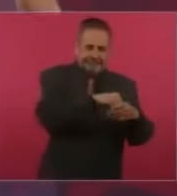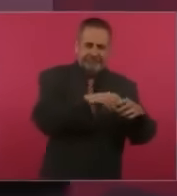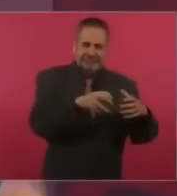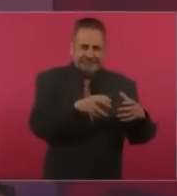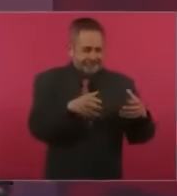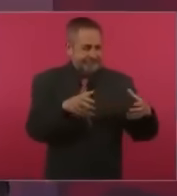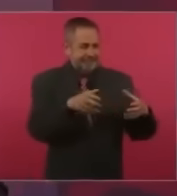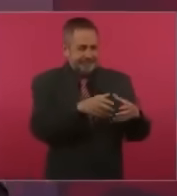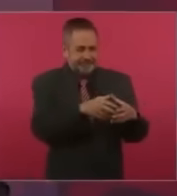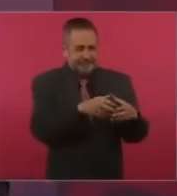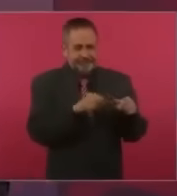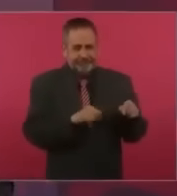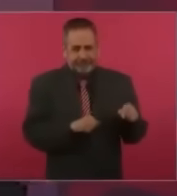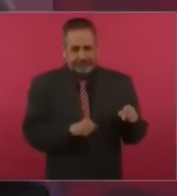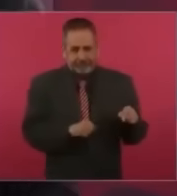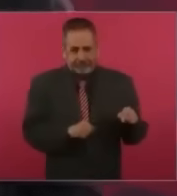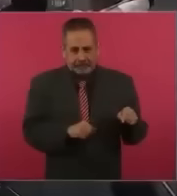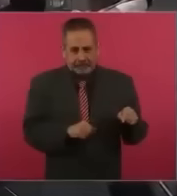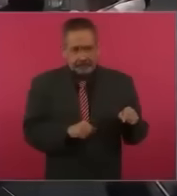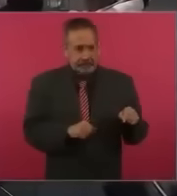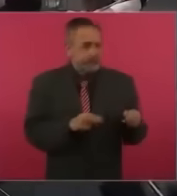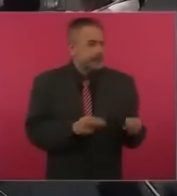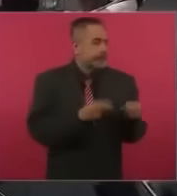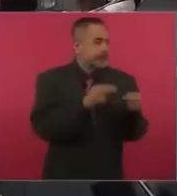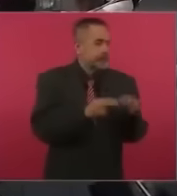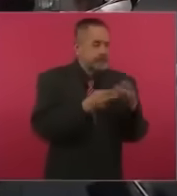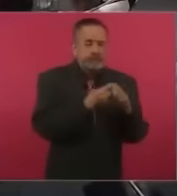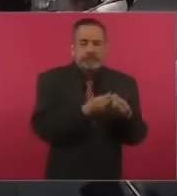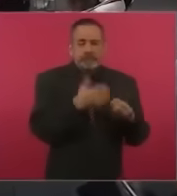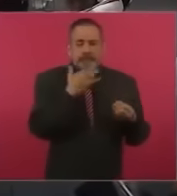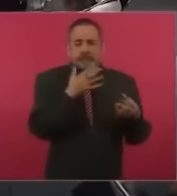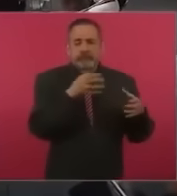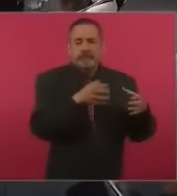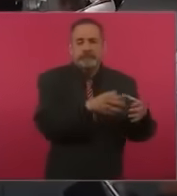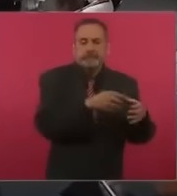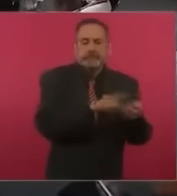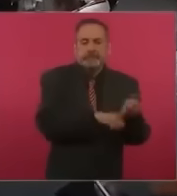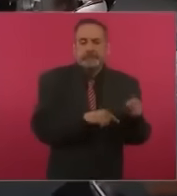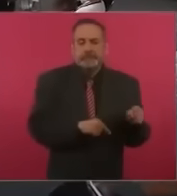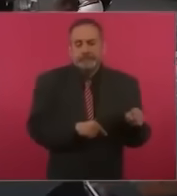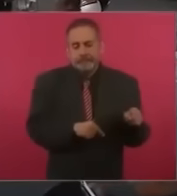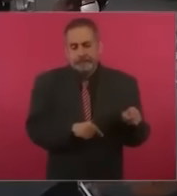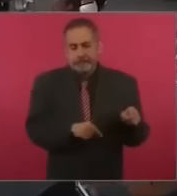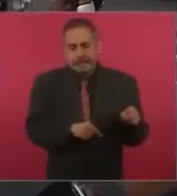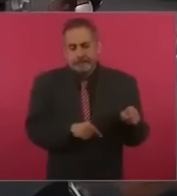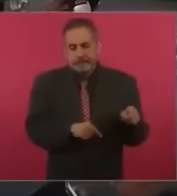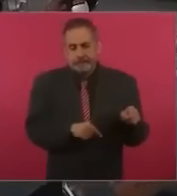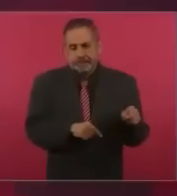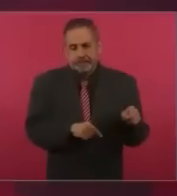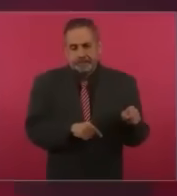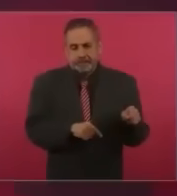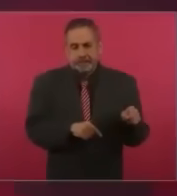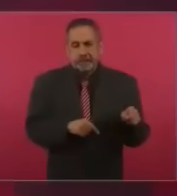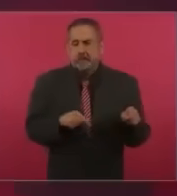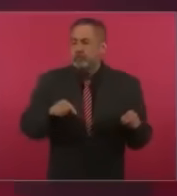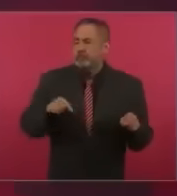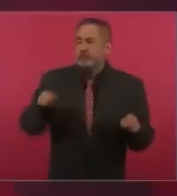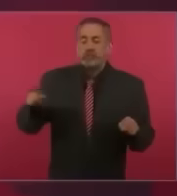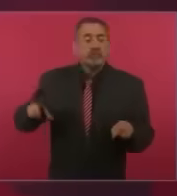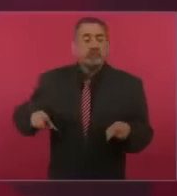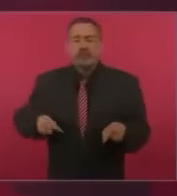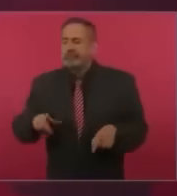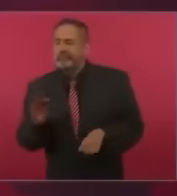pensarse a sí mismo como el estado la división de poderes que no solo marca nuestra Constitución sino que venía